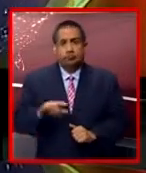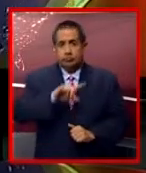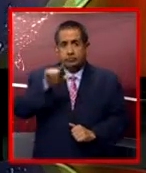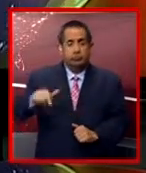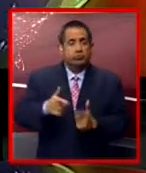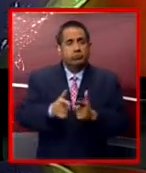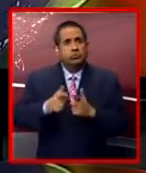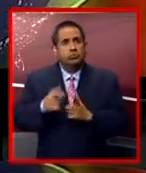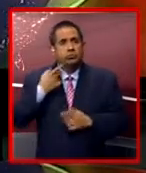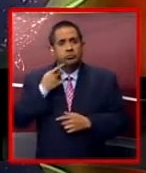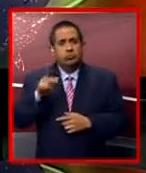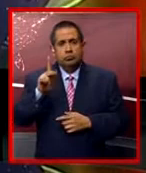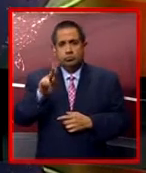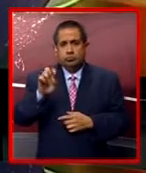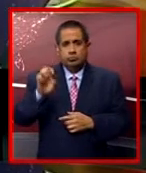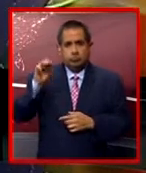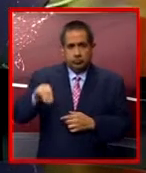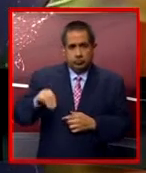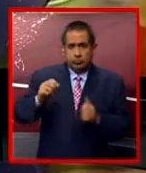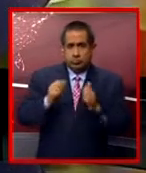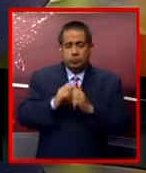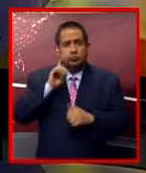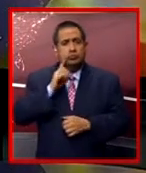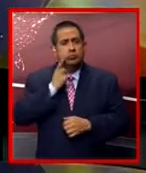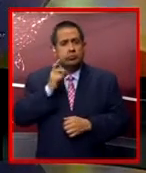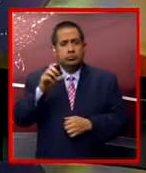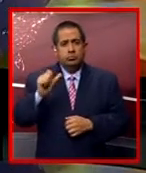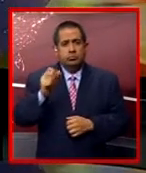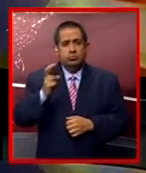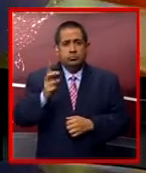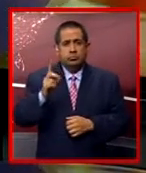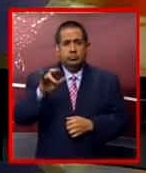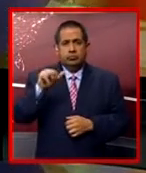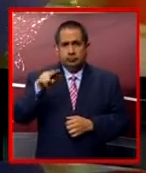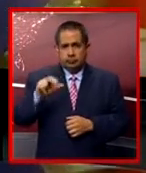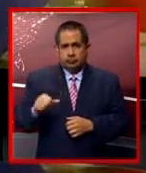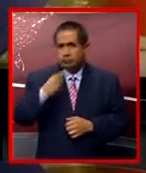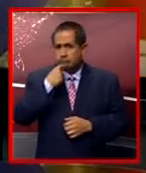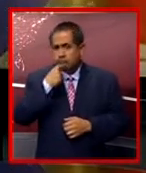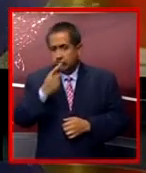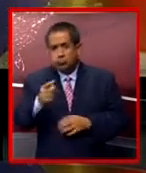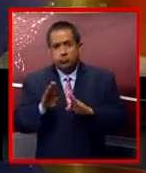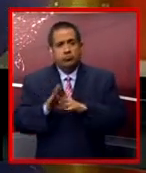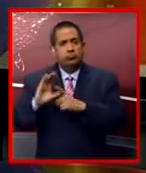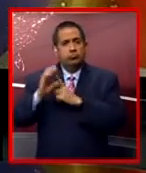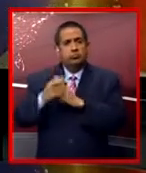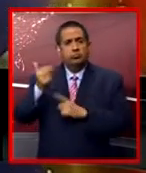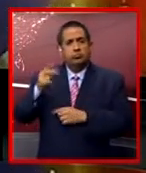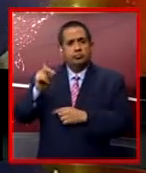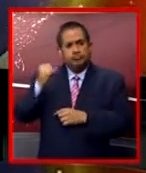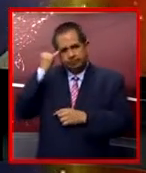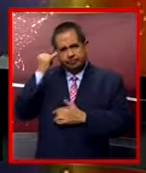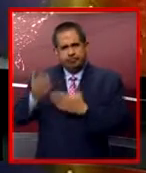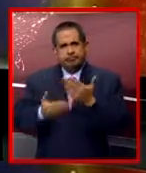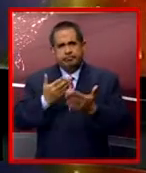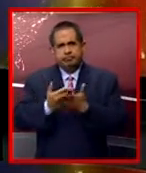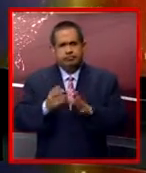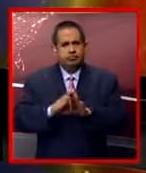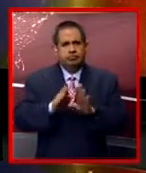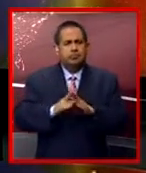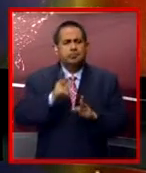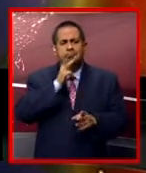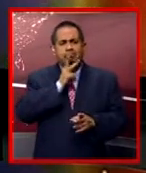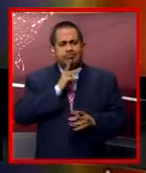el Partido Verde Ecologista de México, a través de la diputada Adriana Sarur, dijo que la Comisión de Hacienda propuso una baja dependencia